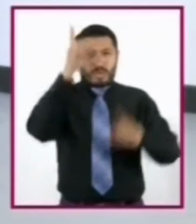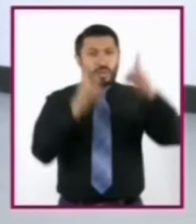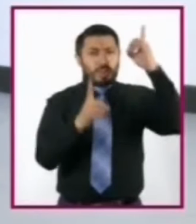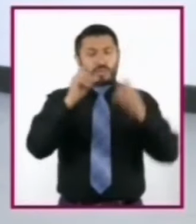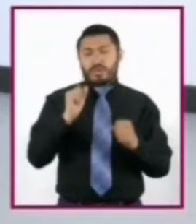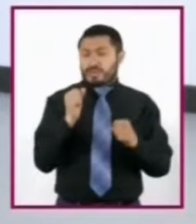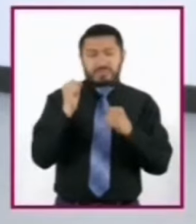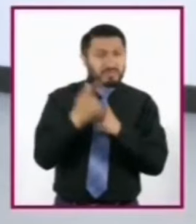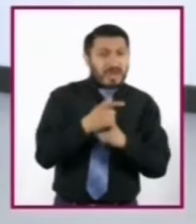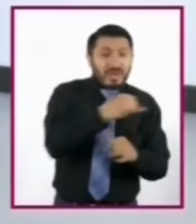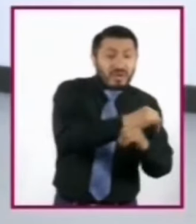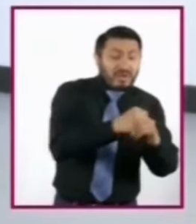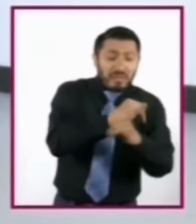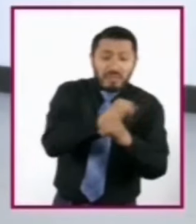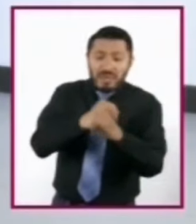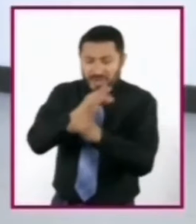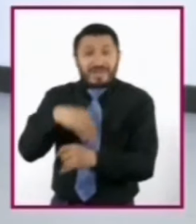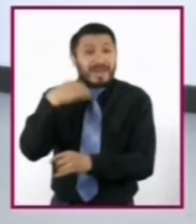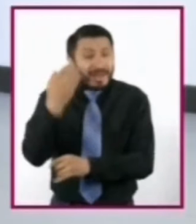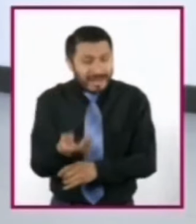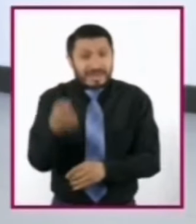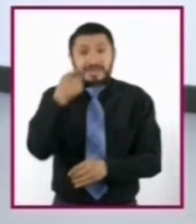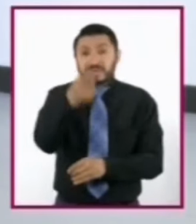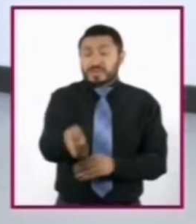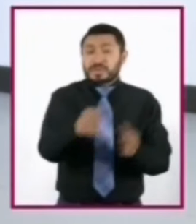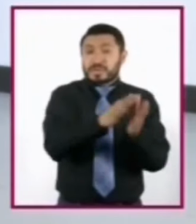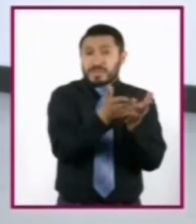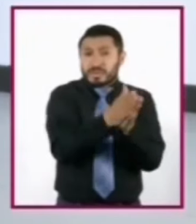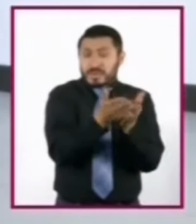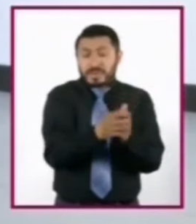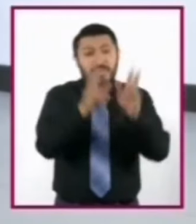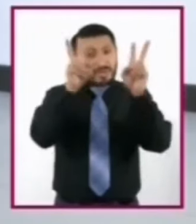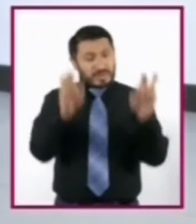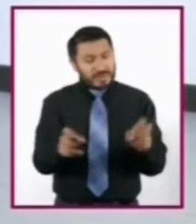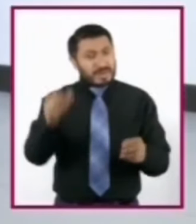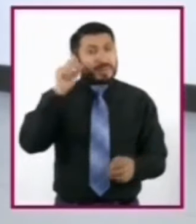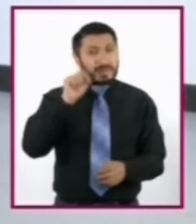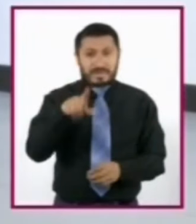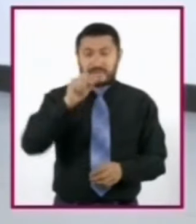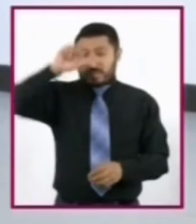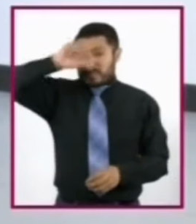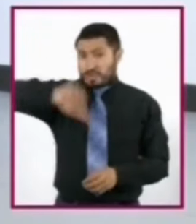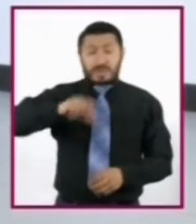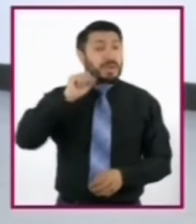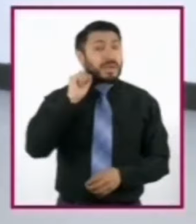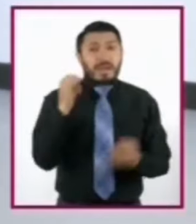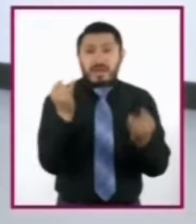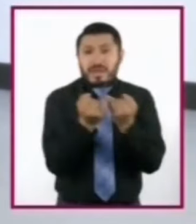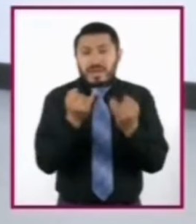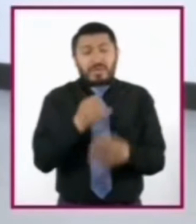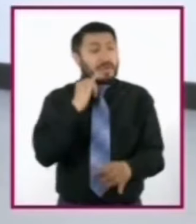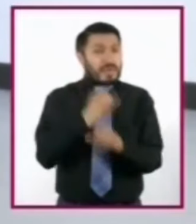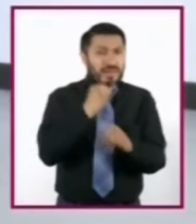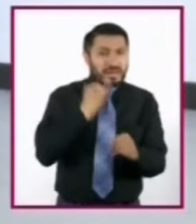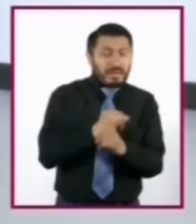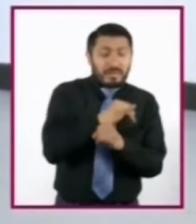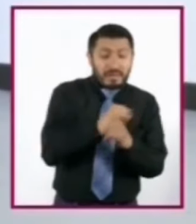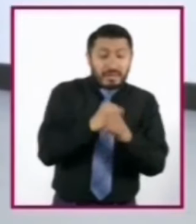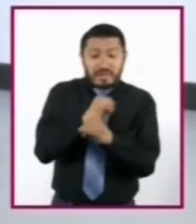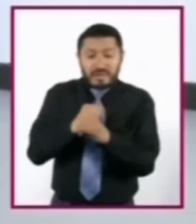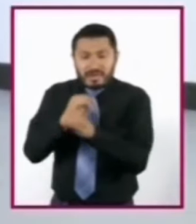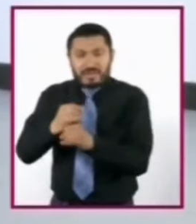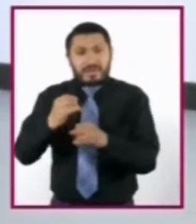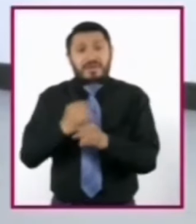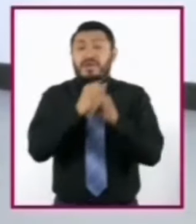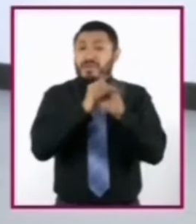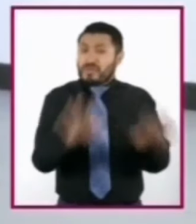quieren investigar más, consulten su libro de texto en el tema correspondiente. También pueden consultar páginas de internet con información